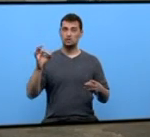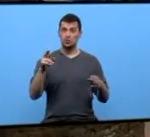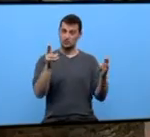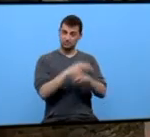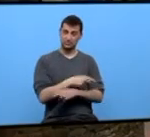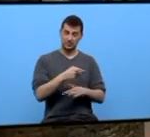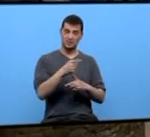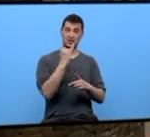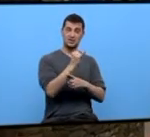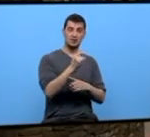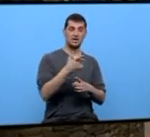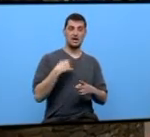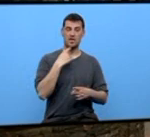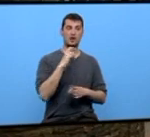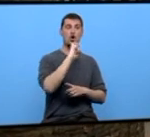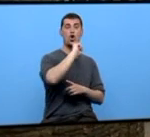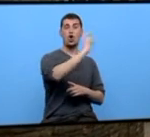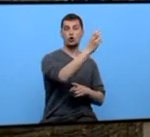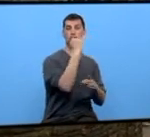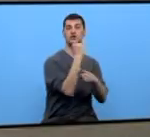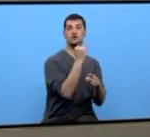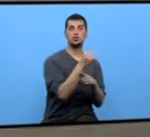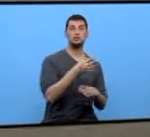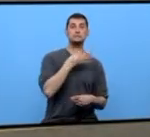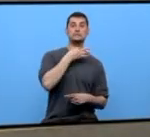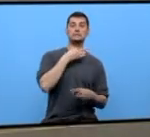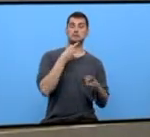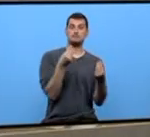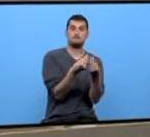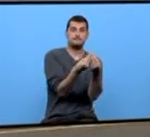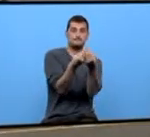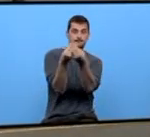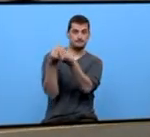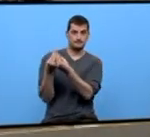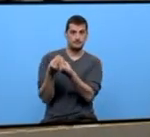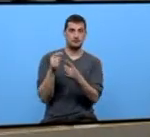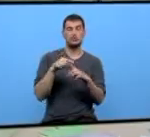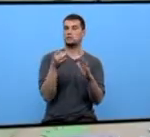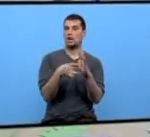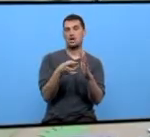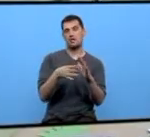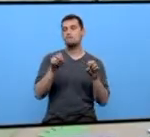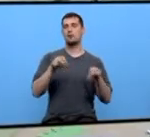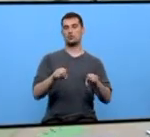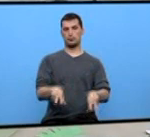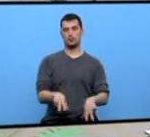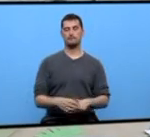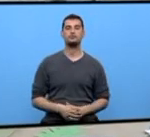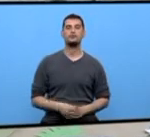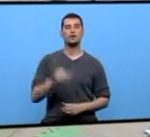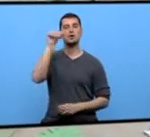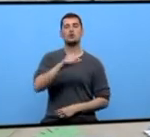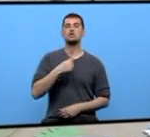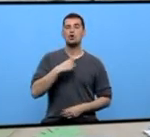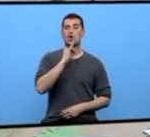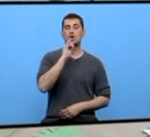Mercedes saturará os institutos limítrofe, o que camiñará a unha degradación de ensinanza pública. Yo tengo otro hijo que tiene ahora mismo 8